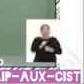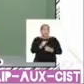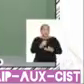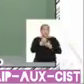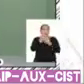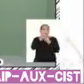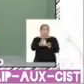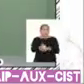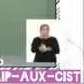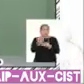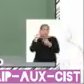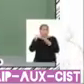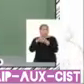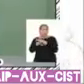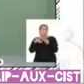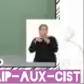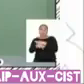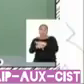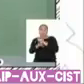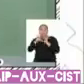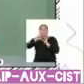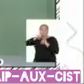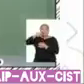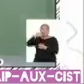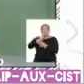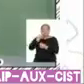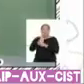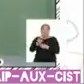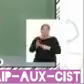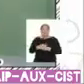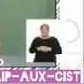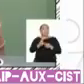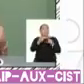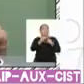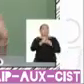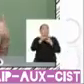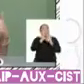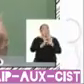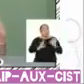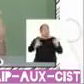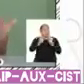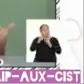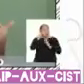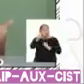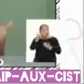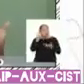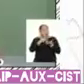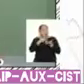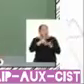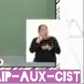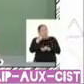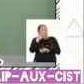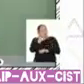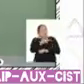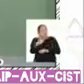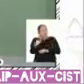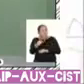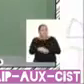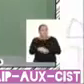facilita entrar al mundo laboral. También es muy importante que mientras tú más conozcas,